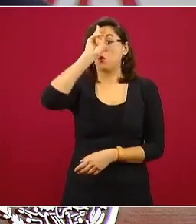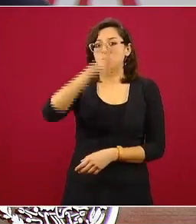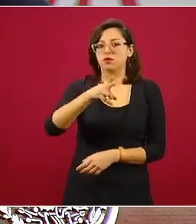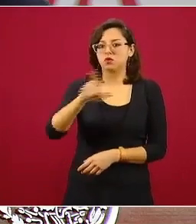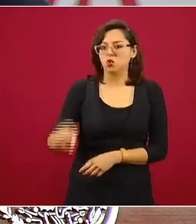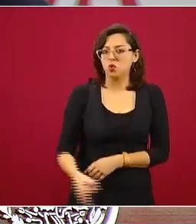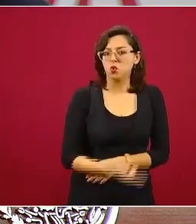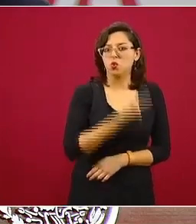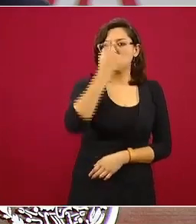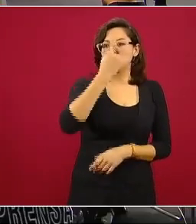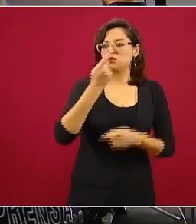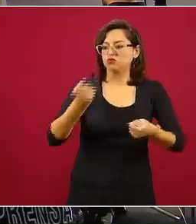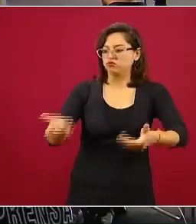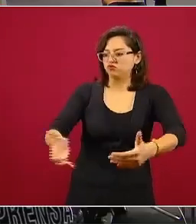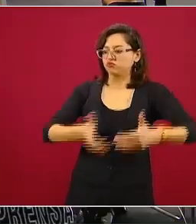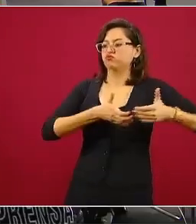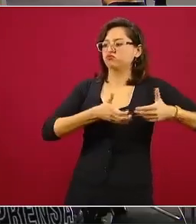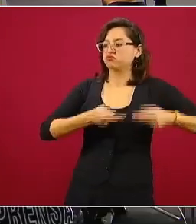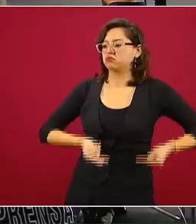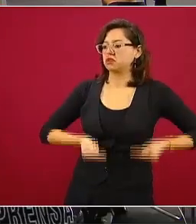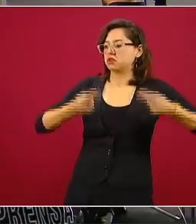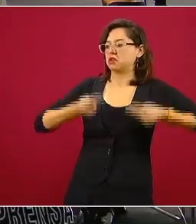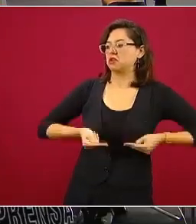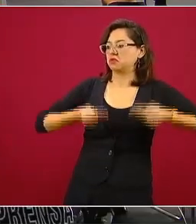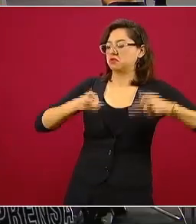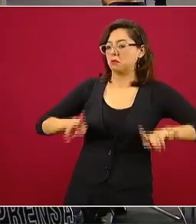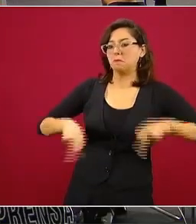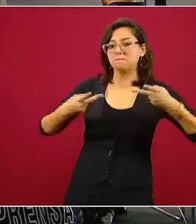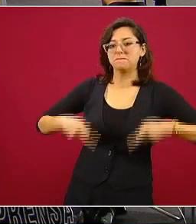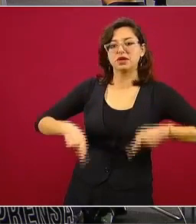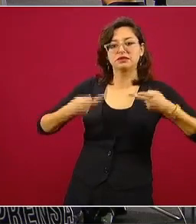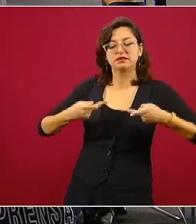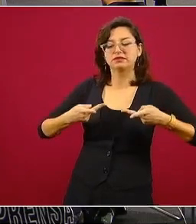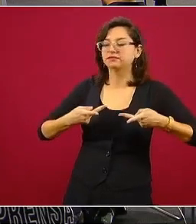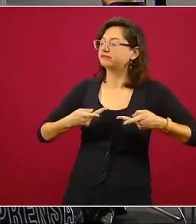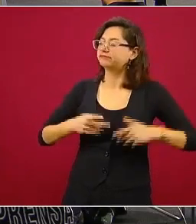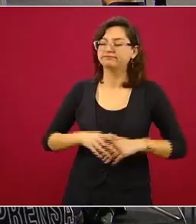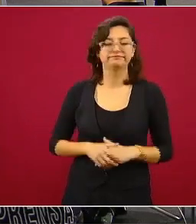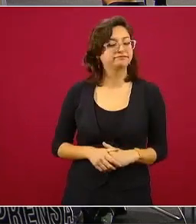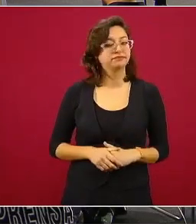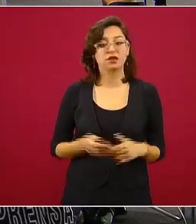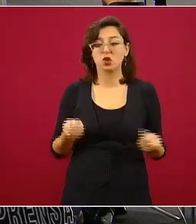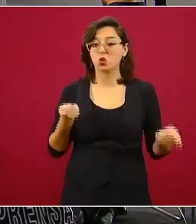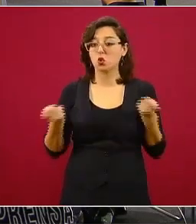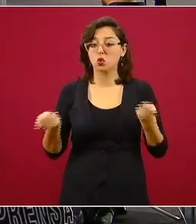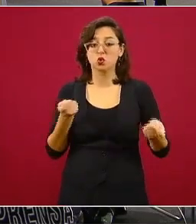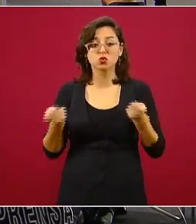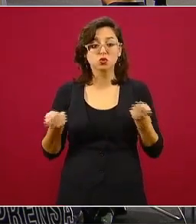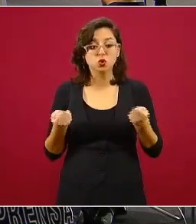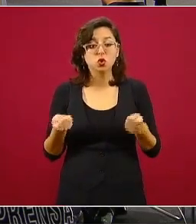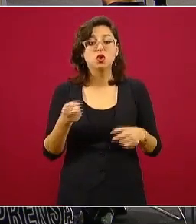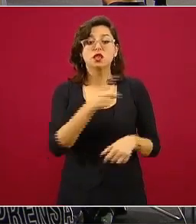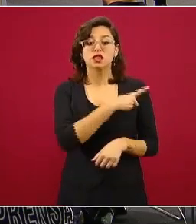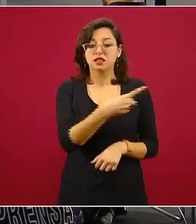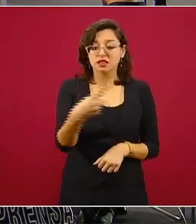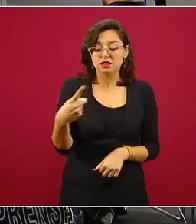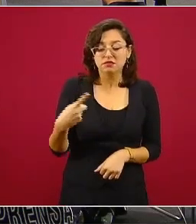y un control de la comercialización de medicinas e insumos médicos.